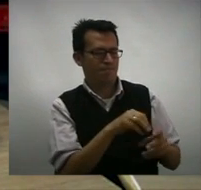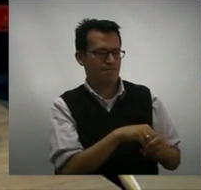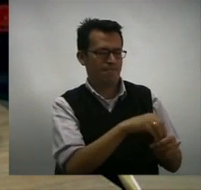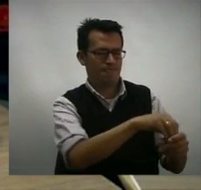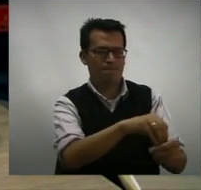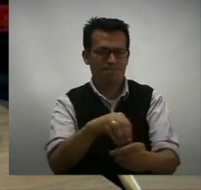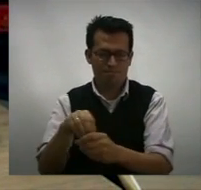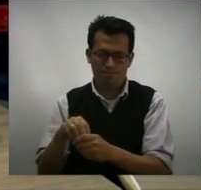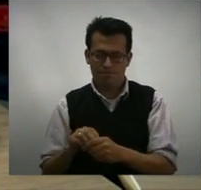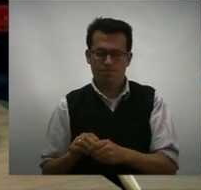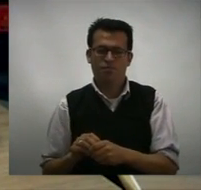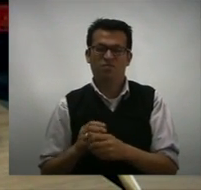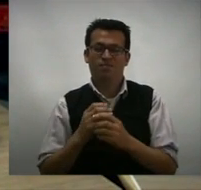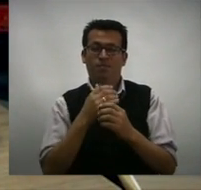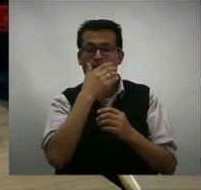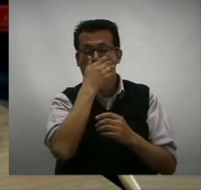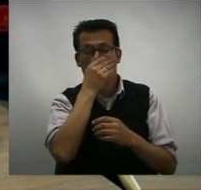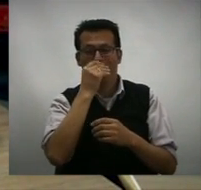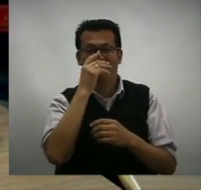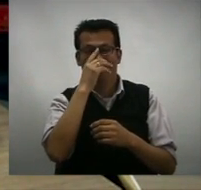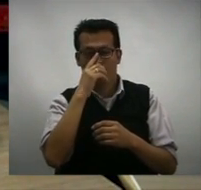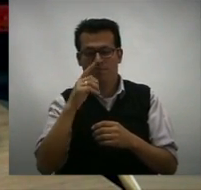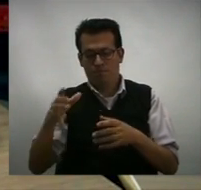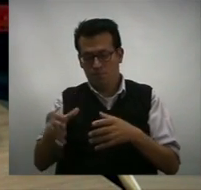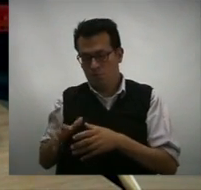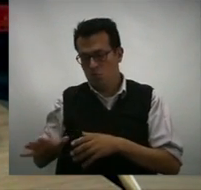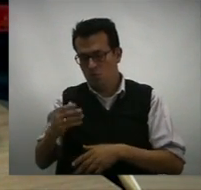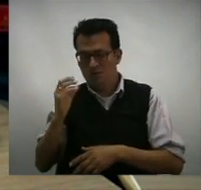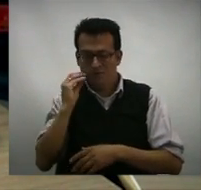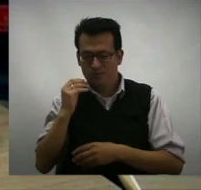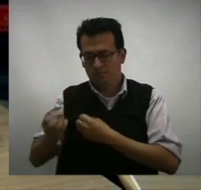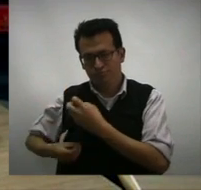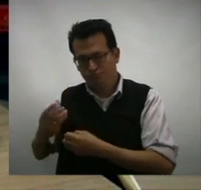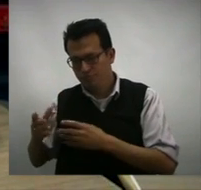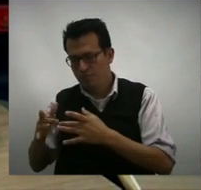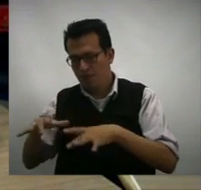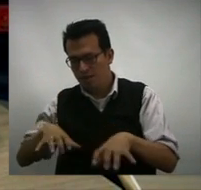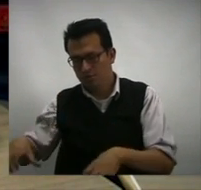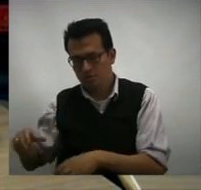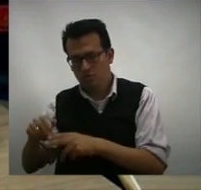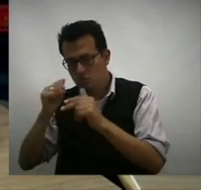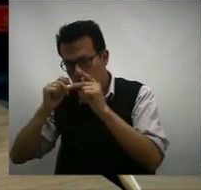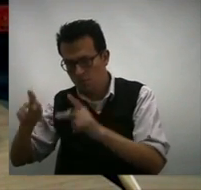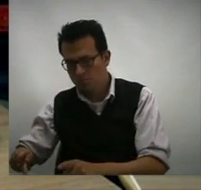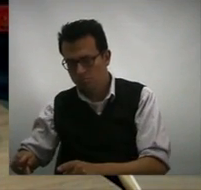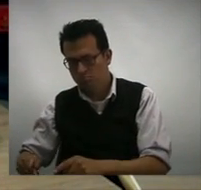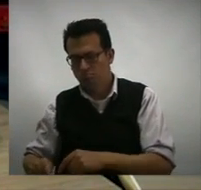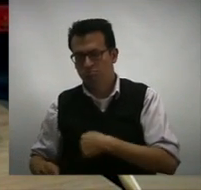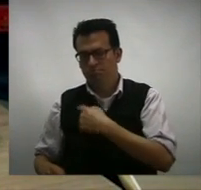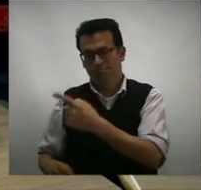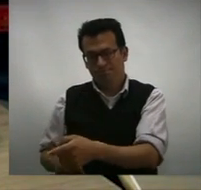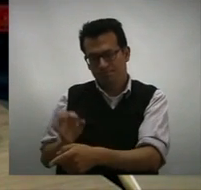construyendo múltiples significaciones de la experiencia y de las acciones humanas, pero siempre dirigiendo su atención